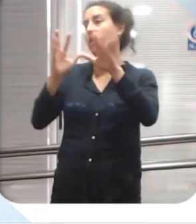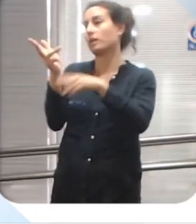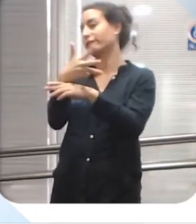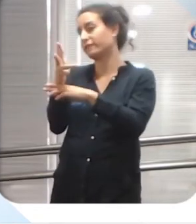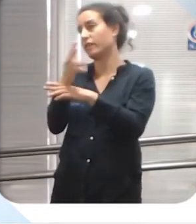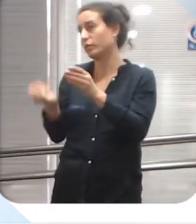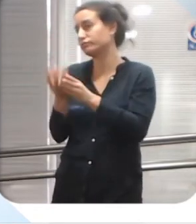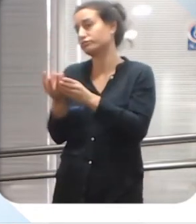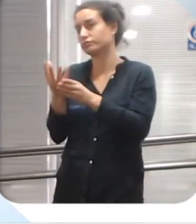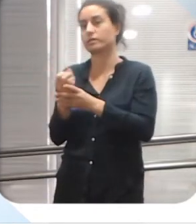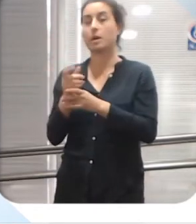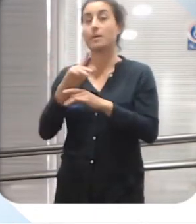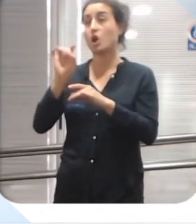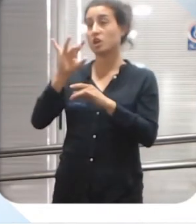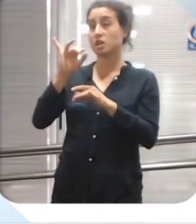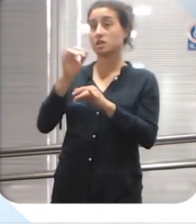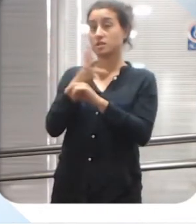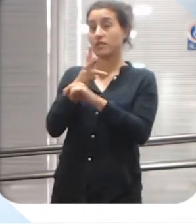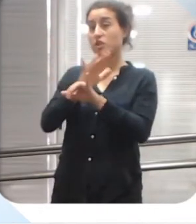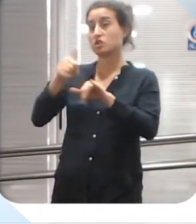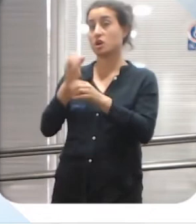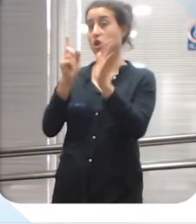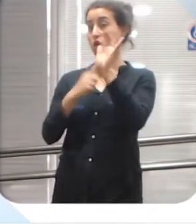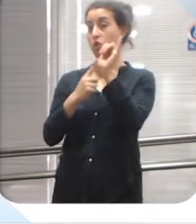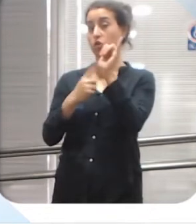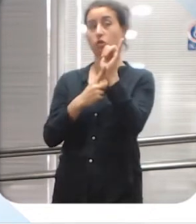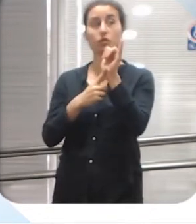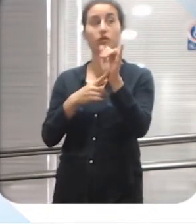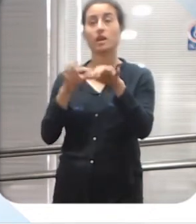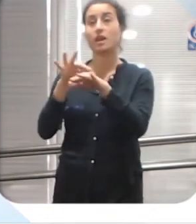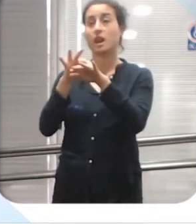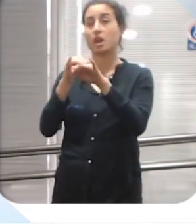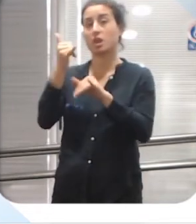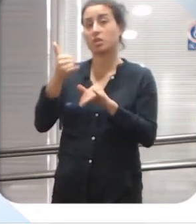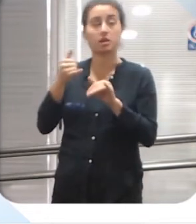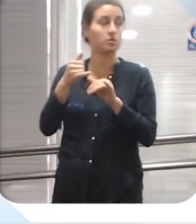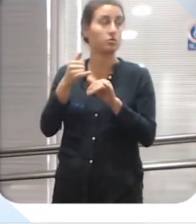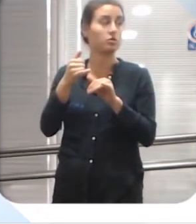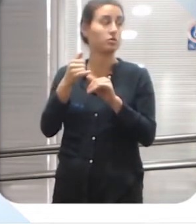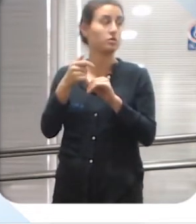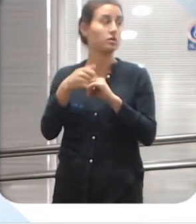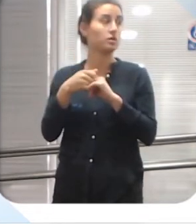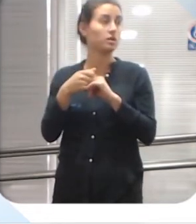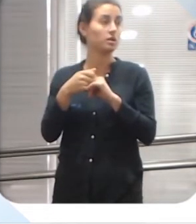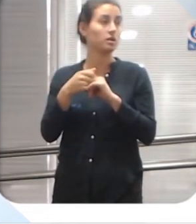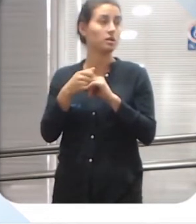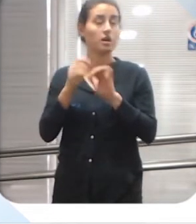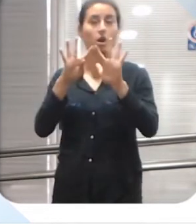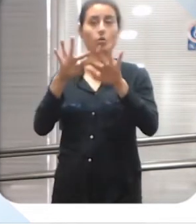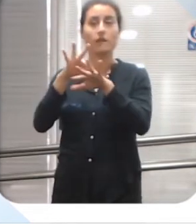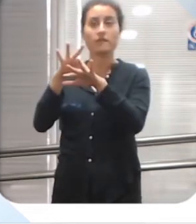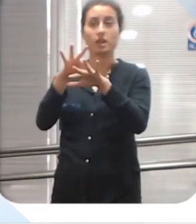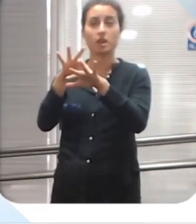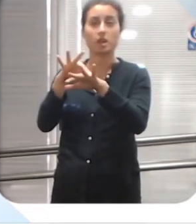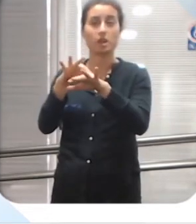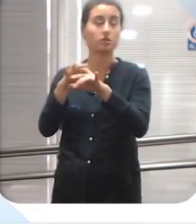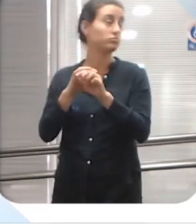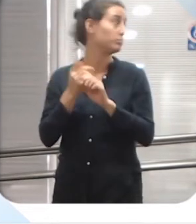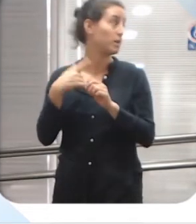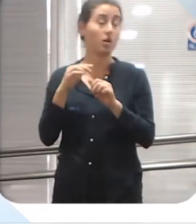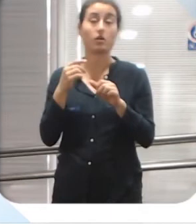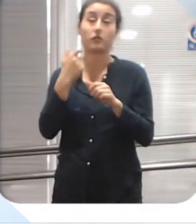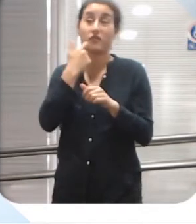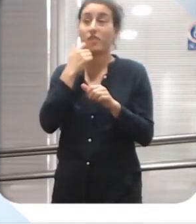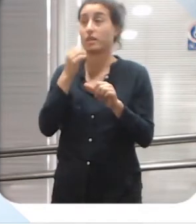eso. Pero los 15 videos ya están en YouTube y las guías las tenemos nosotros de 6 de los videos. Hay 9 guías que las estamos haciendo todavía porque estamos